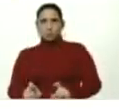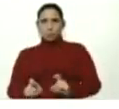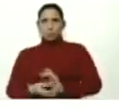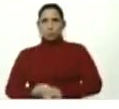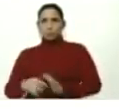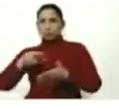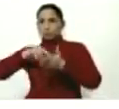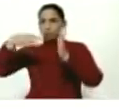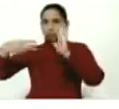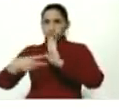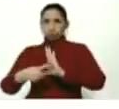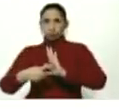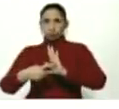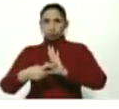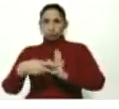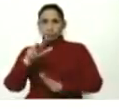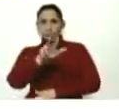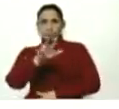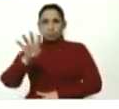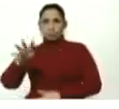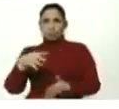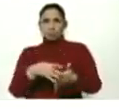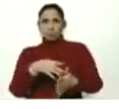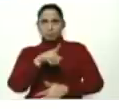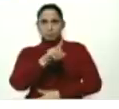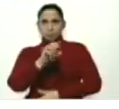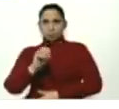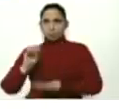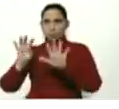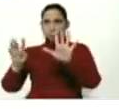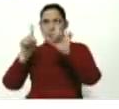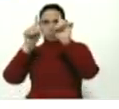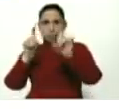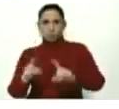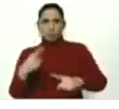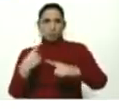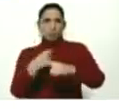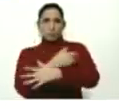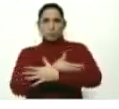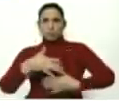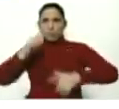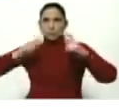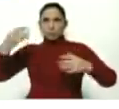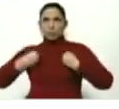1.023.269 pruebas diagnósticas para COVID-19,